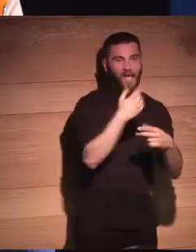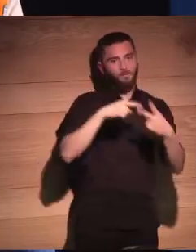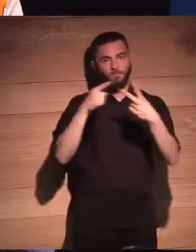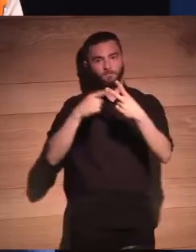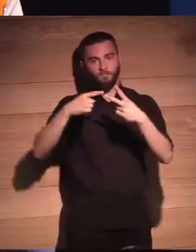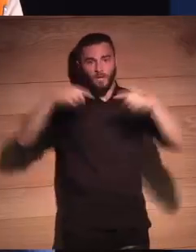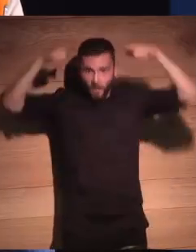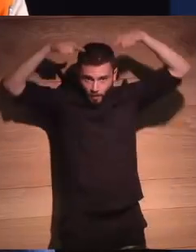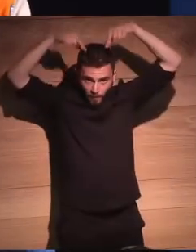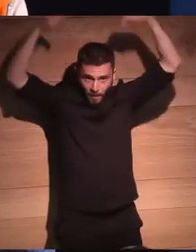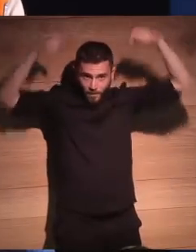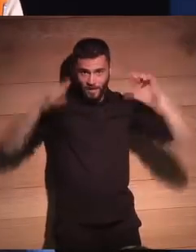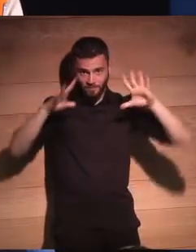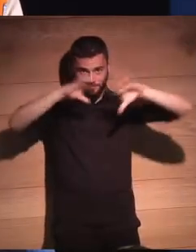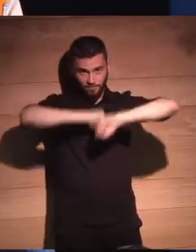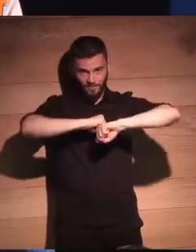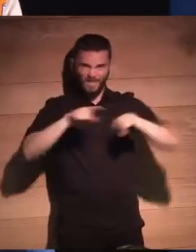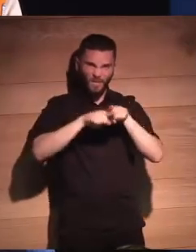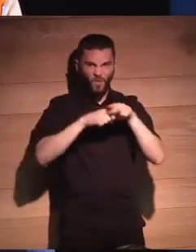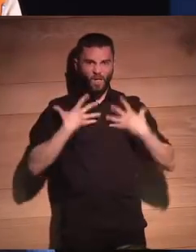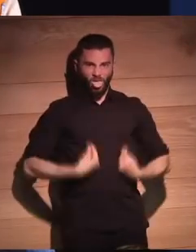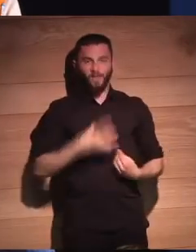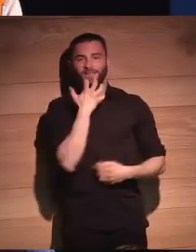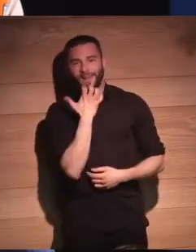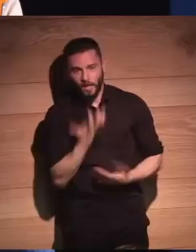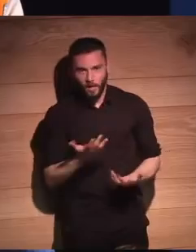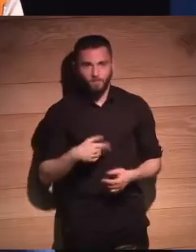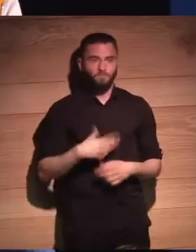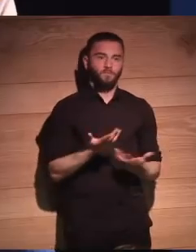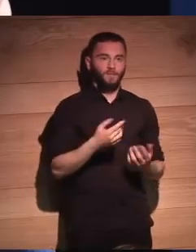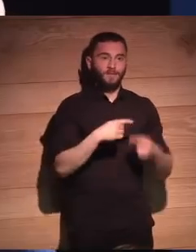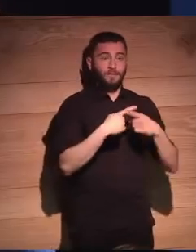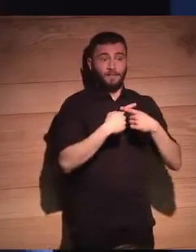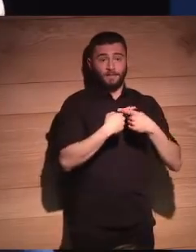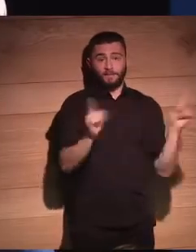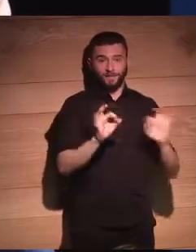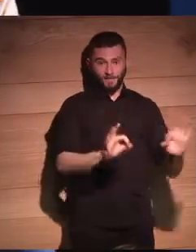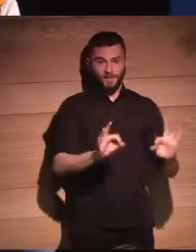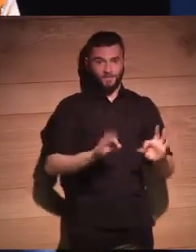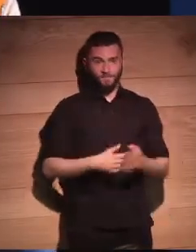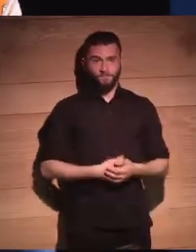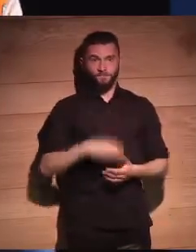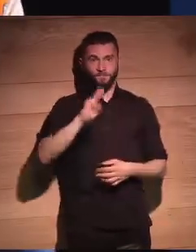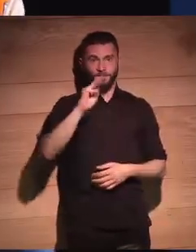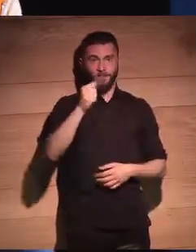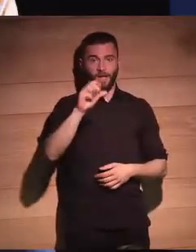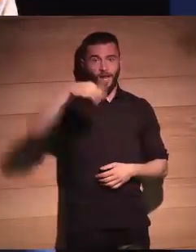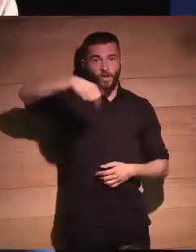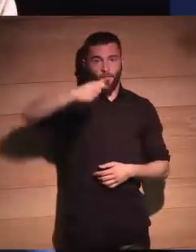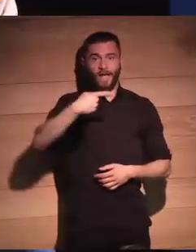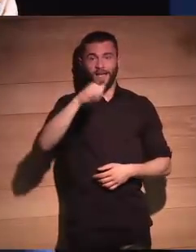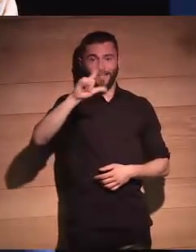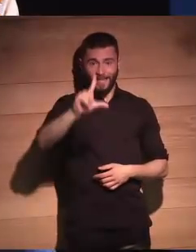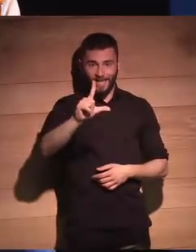la noche, es más una tragedia griega. Sí, pero es otra millonario. cosa. Sí, esa es la diferencia, sí, efectivamente. Paloma Gil por